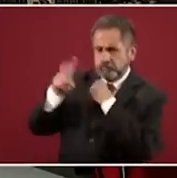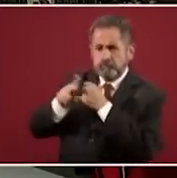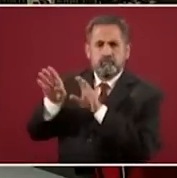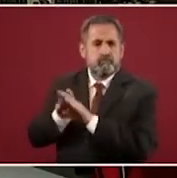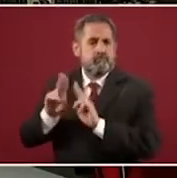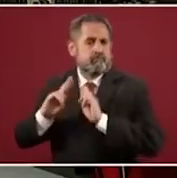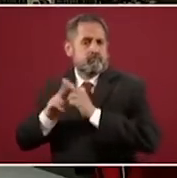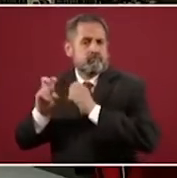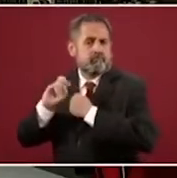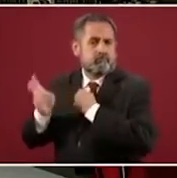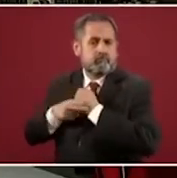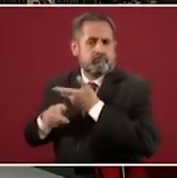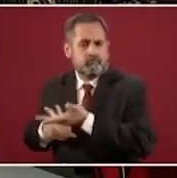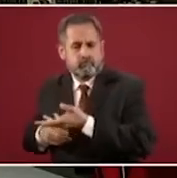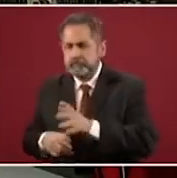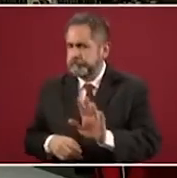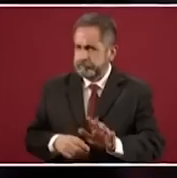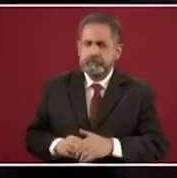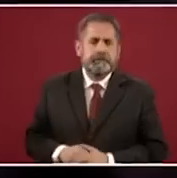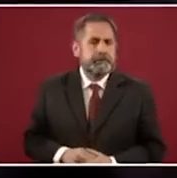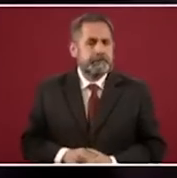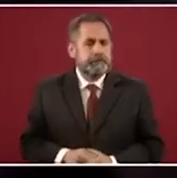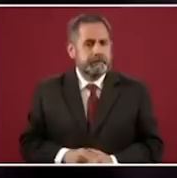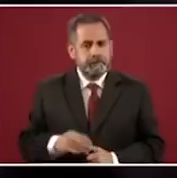es la Unión Europea? No, tenemos que buscar